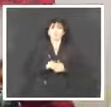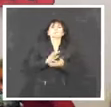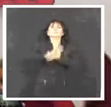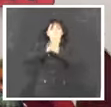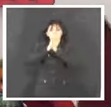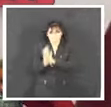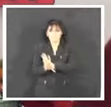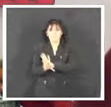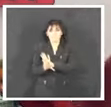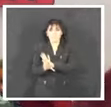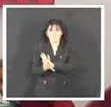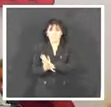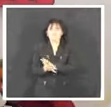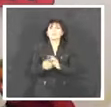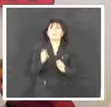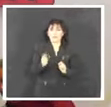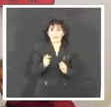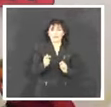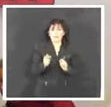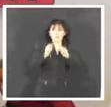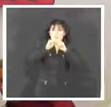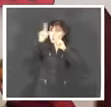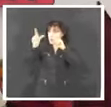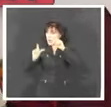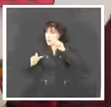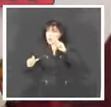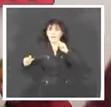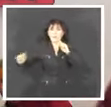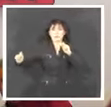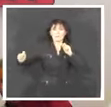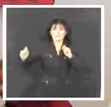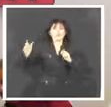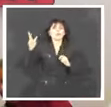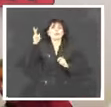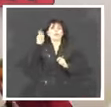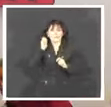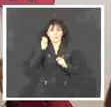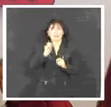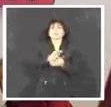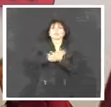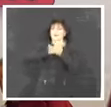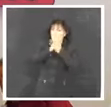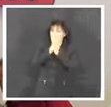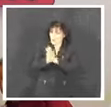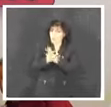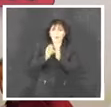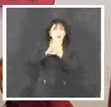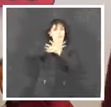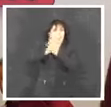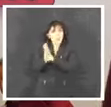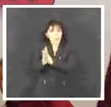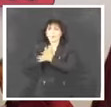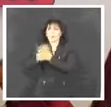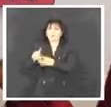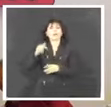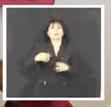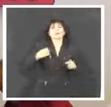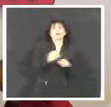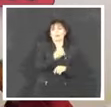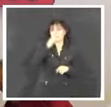¡Transformación! Ese es el grito que se escucha por todo el país, por todo el Estado de